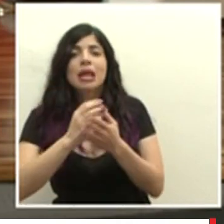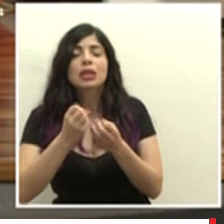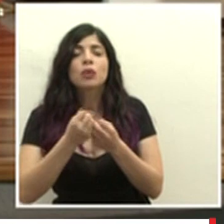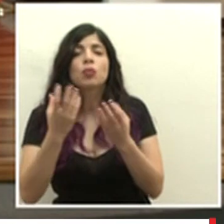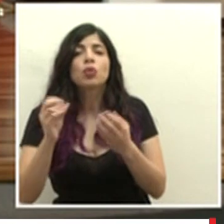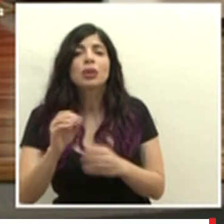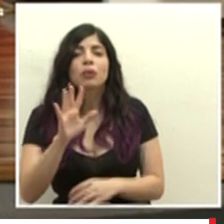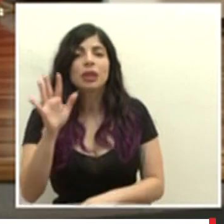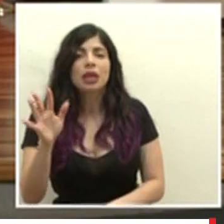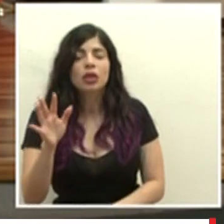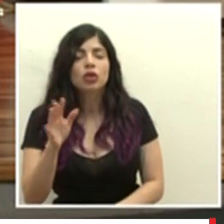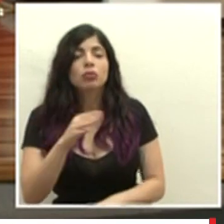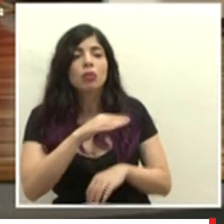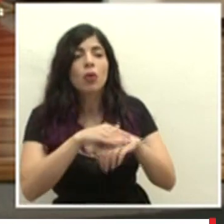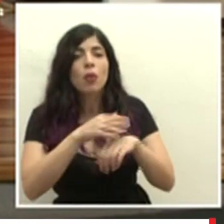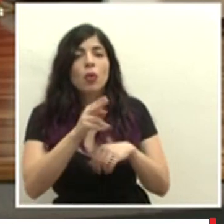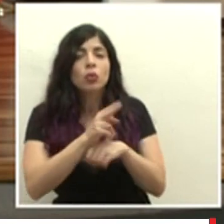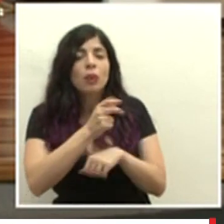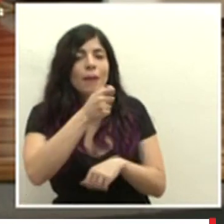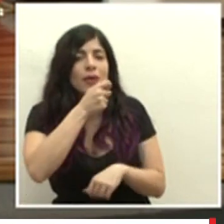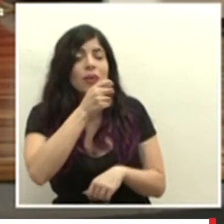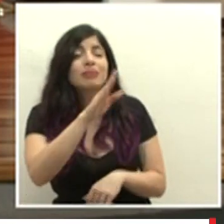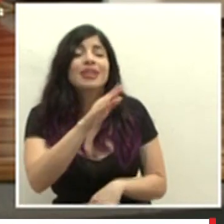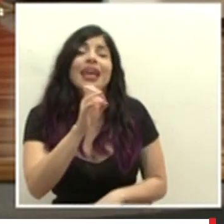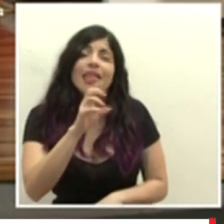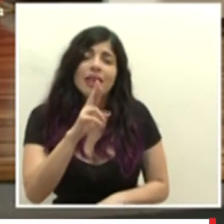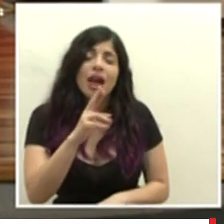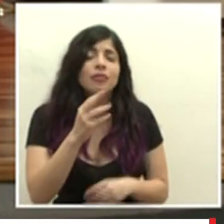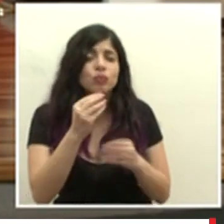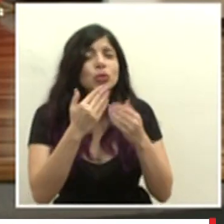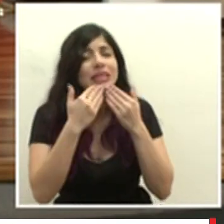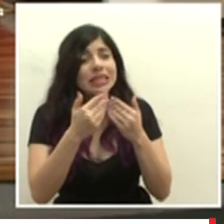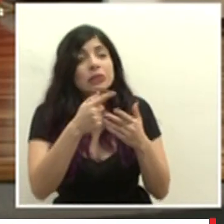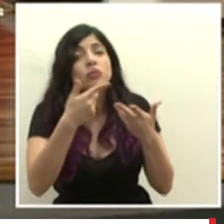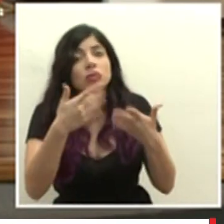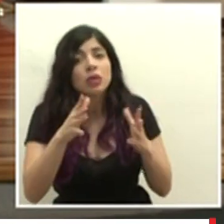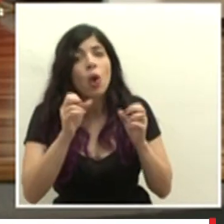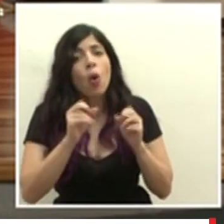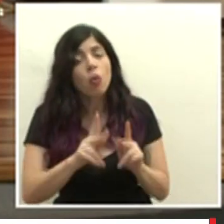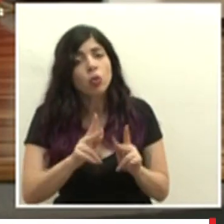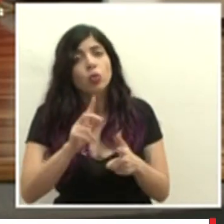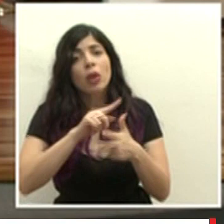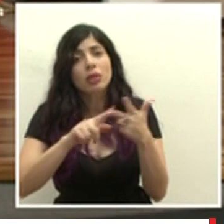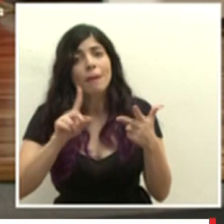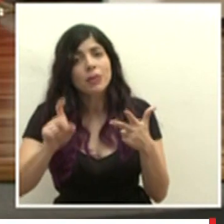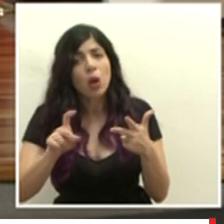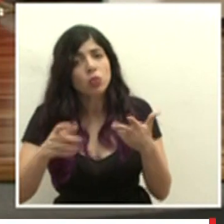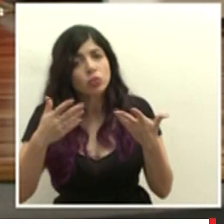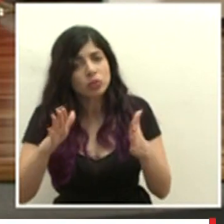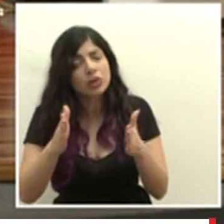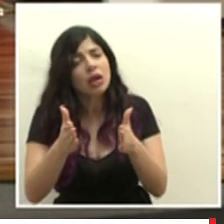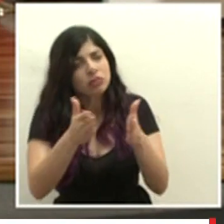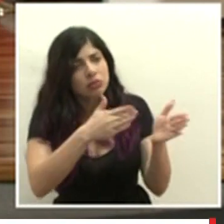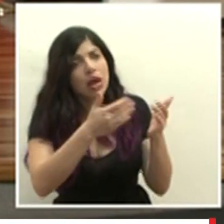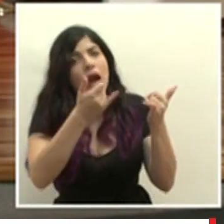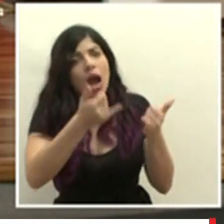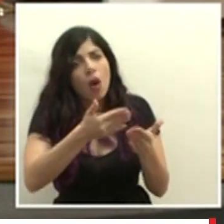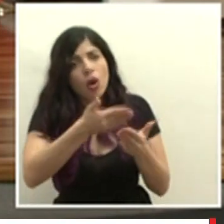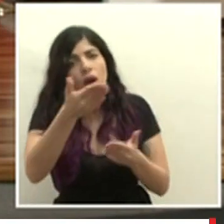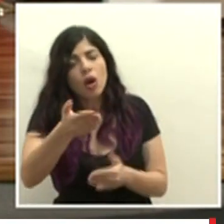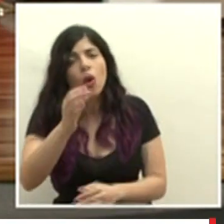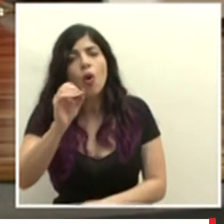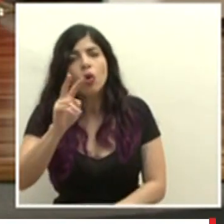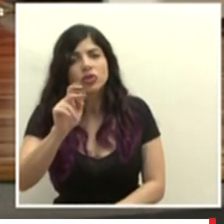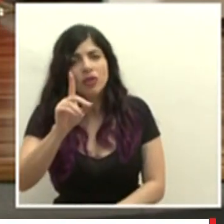Osvaldo, acercarse al micrófono. Don Edgar, agradecemos, ya usted tuvo su oportunidad de realizar 3 consultas. Vamos a continuar, por favor, con